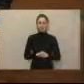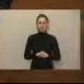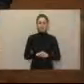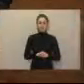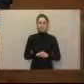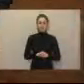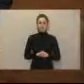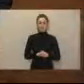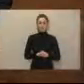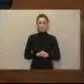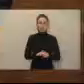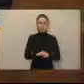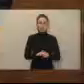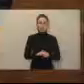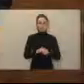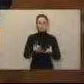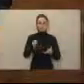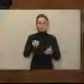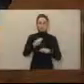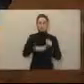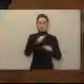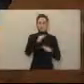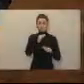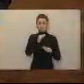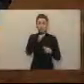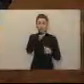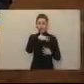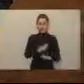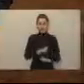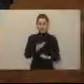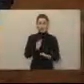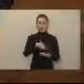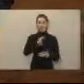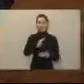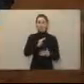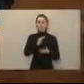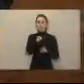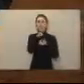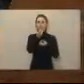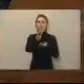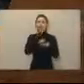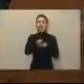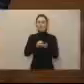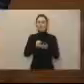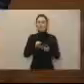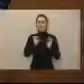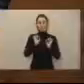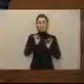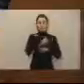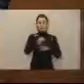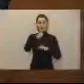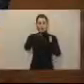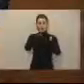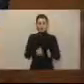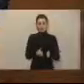por hechos parecidos a estos que estamos interpelando y que estamos intentando tener información, algún consejero de algún Gobierno anterior y algún